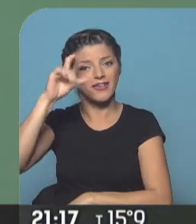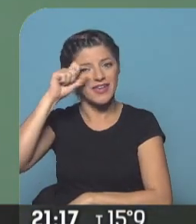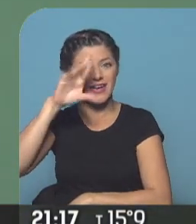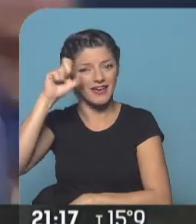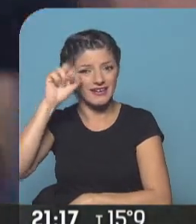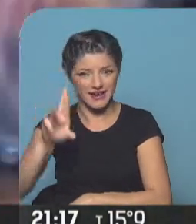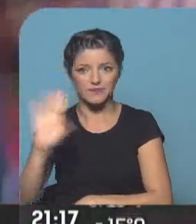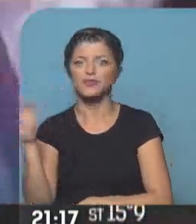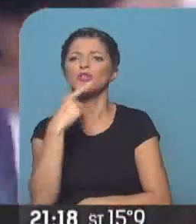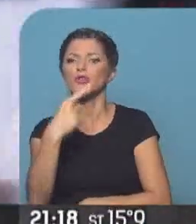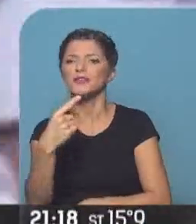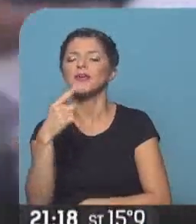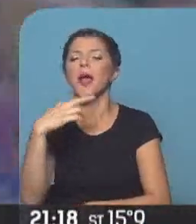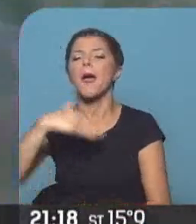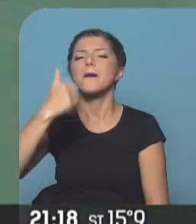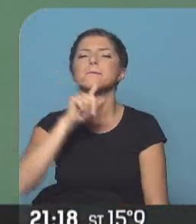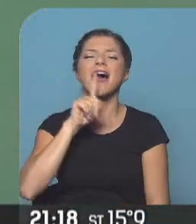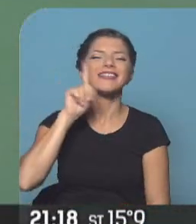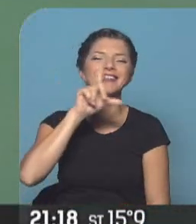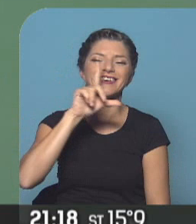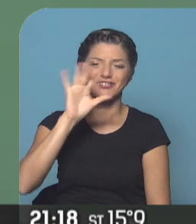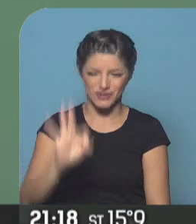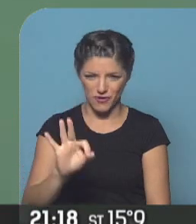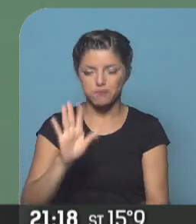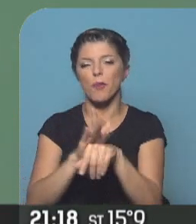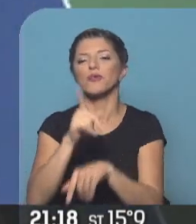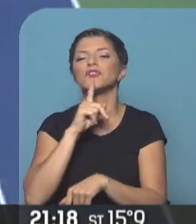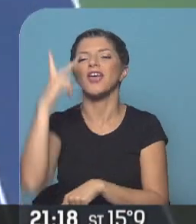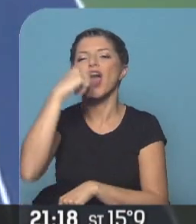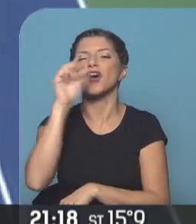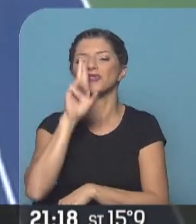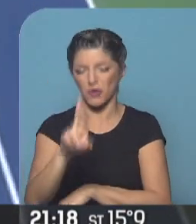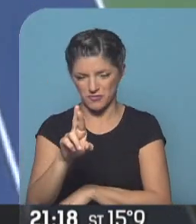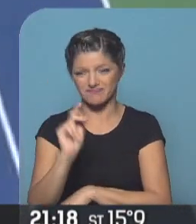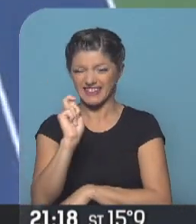Thor es el tandilense y desde ese martillazo del Potro